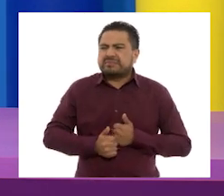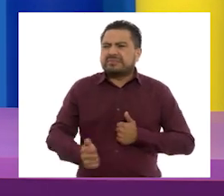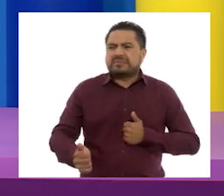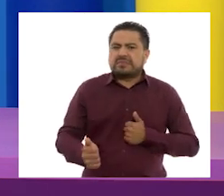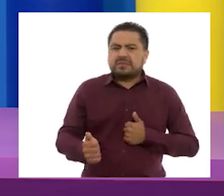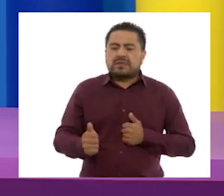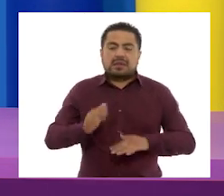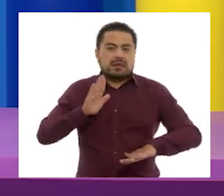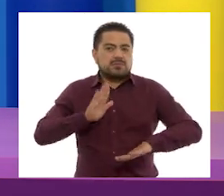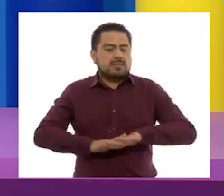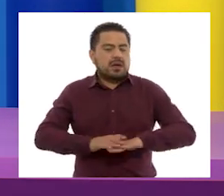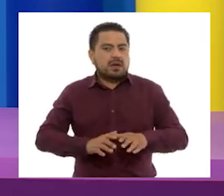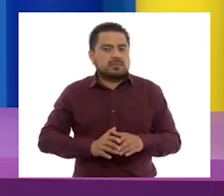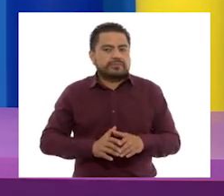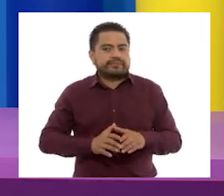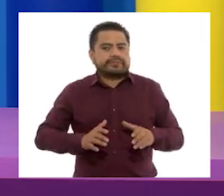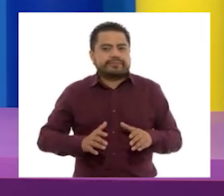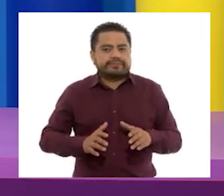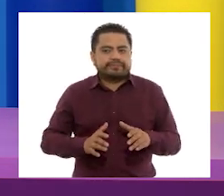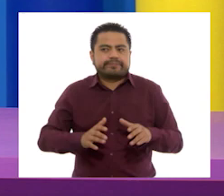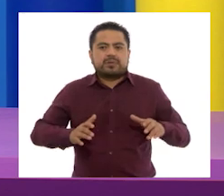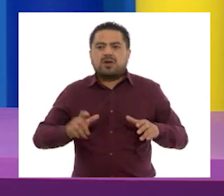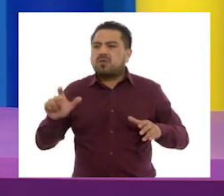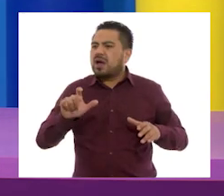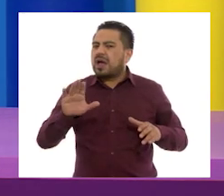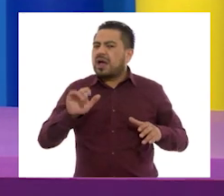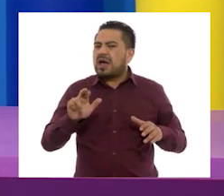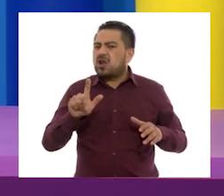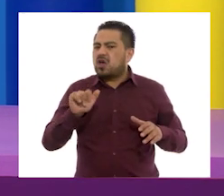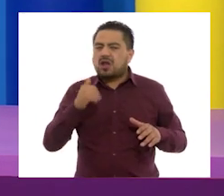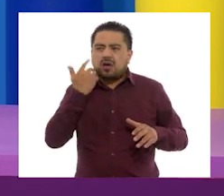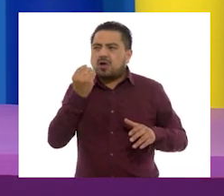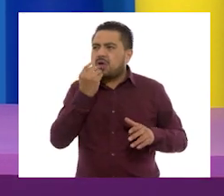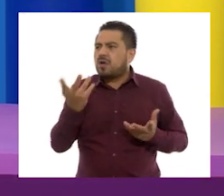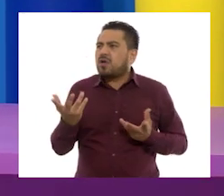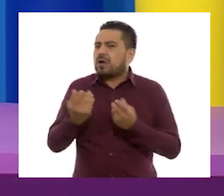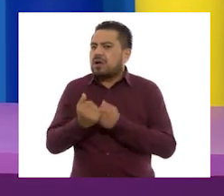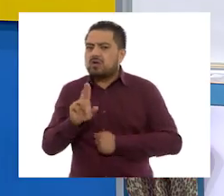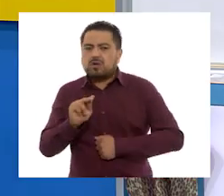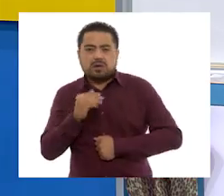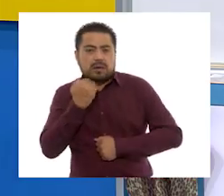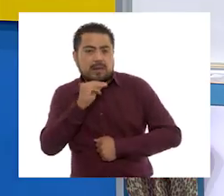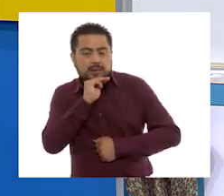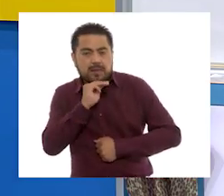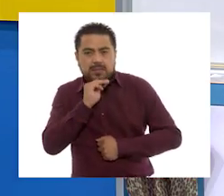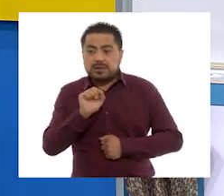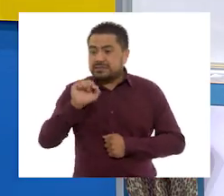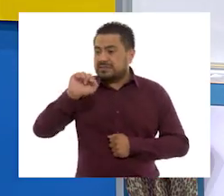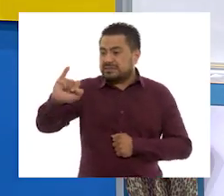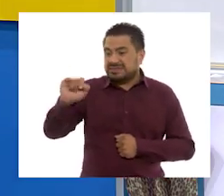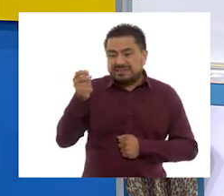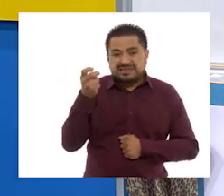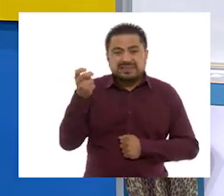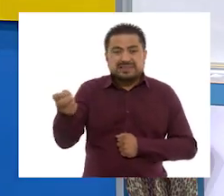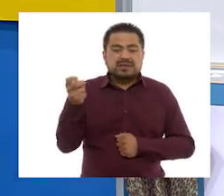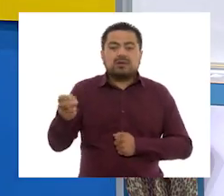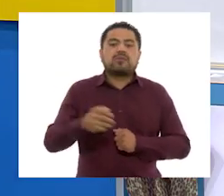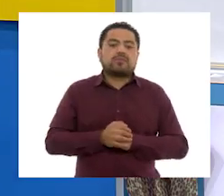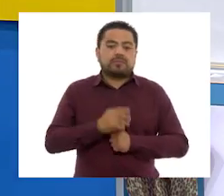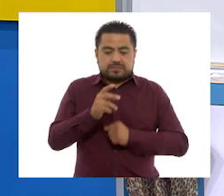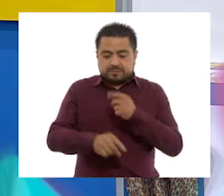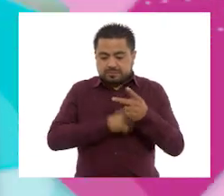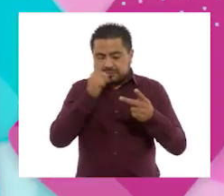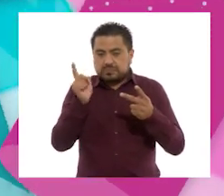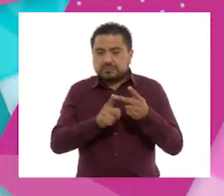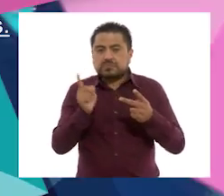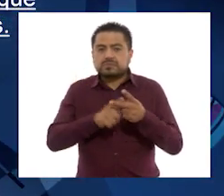hacen más grandes cuando Carola no quiere comer con ella. Perfecto, Raulito. El segundo